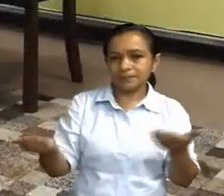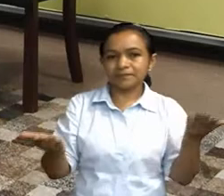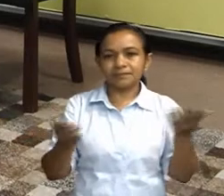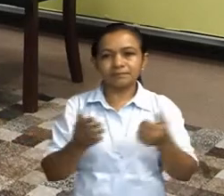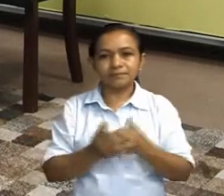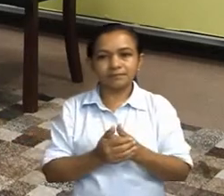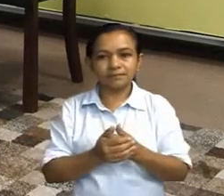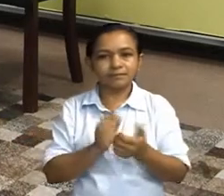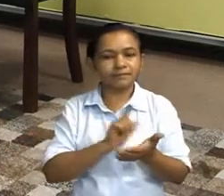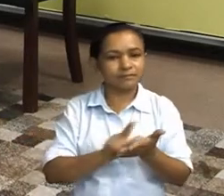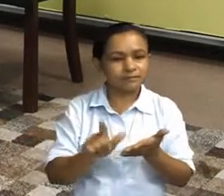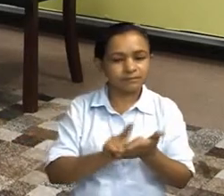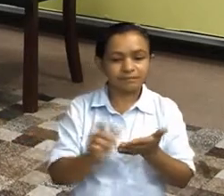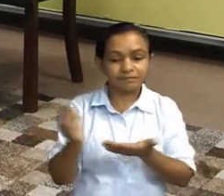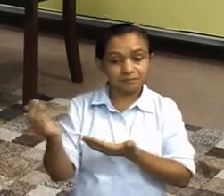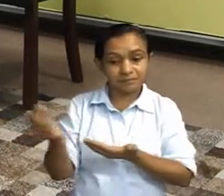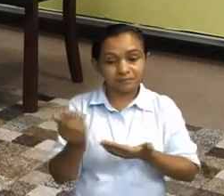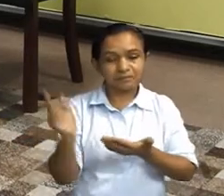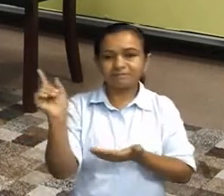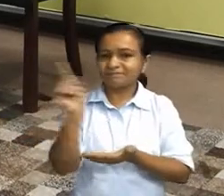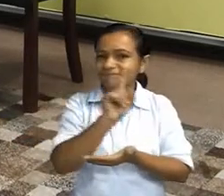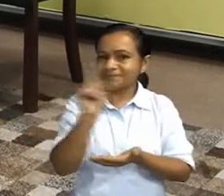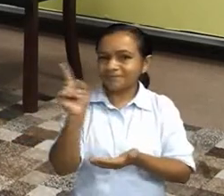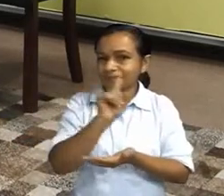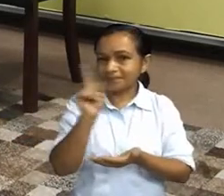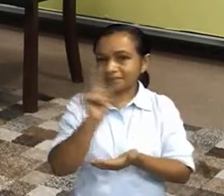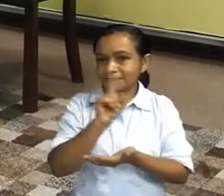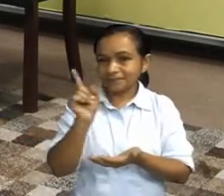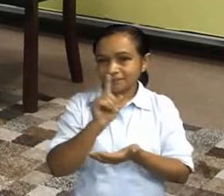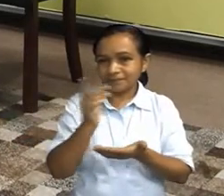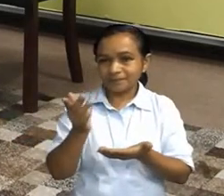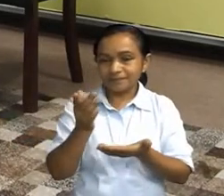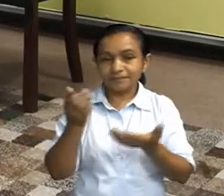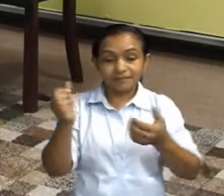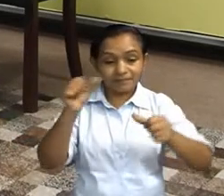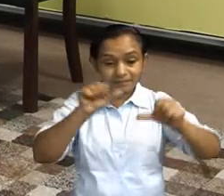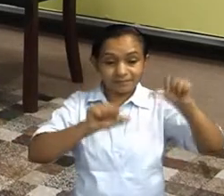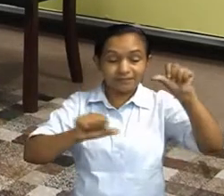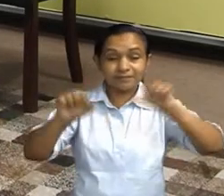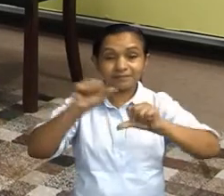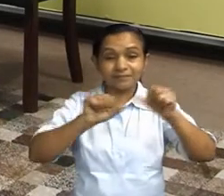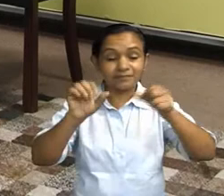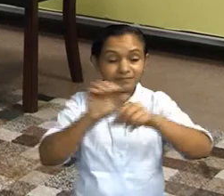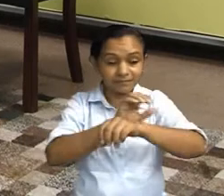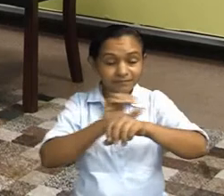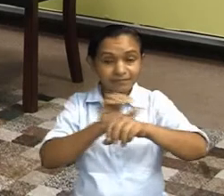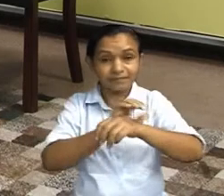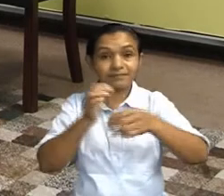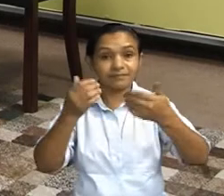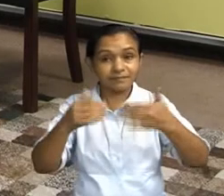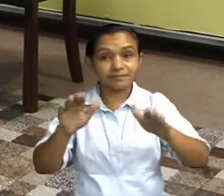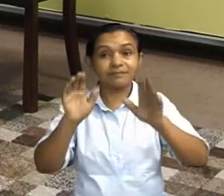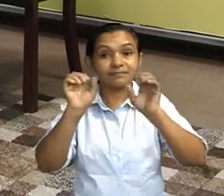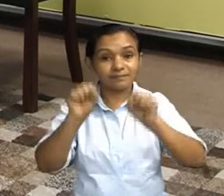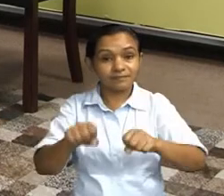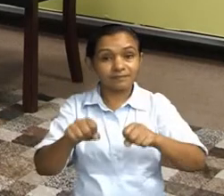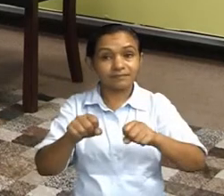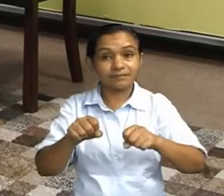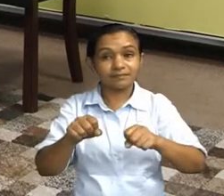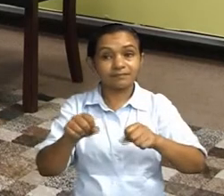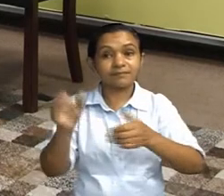mejor, más limpio que del niño, pero no es así. Entre más sustancias químicas tiene el jabón, más predisposición tiene